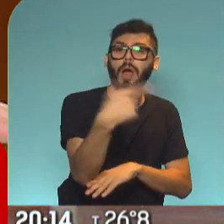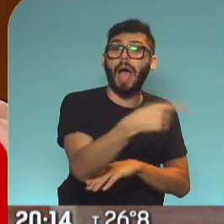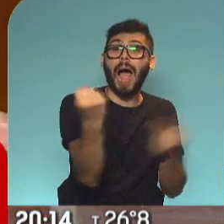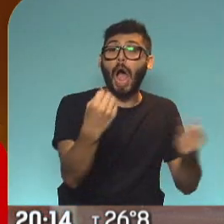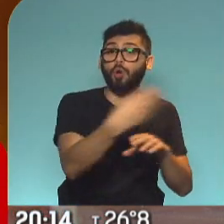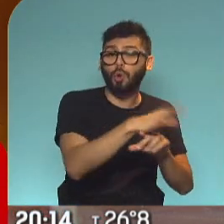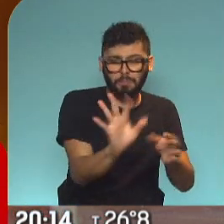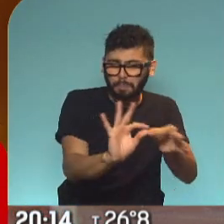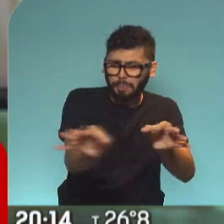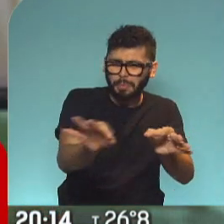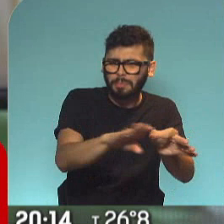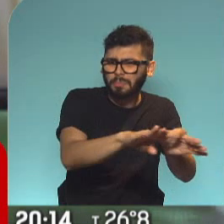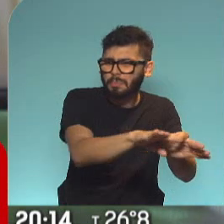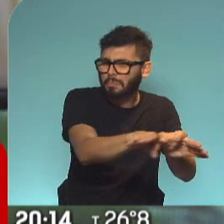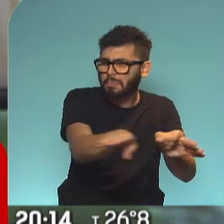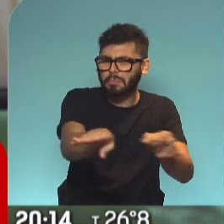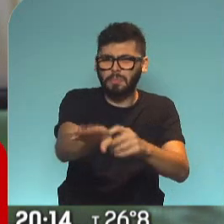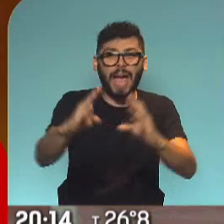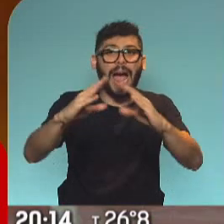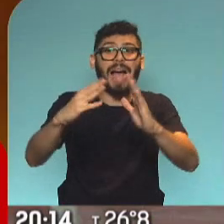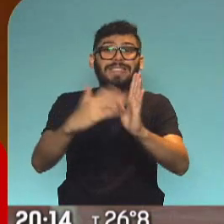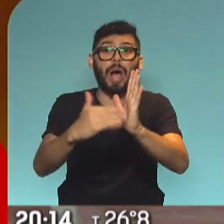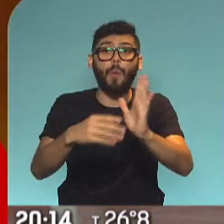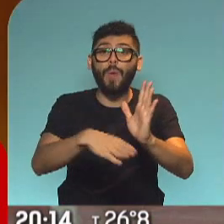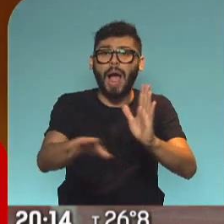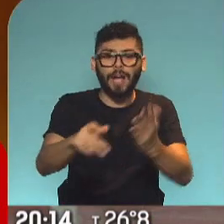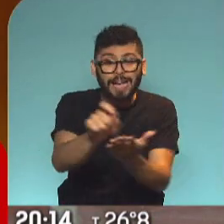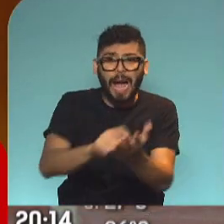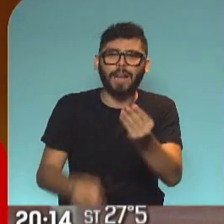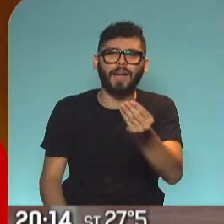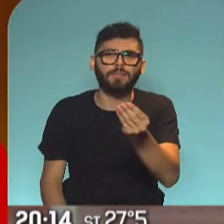que queda muy cerca, Georgetown, de la Casa Blanca, y